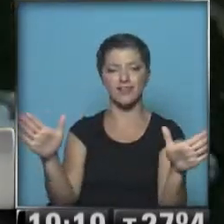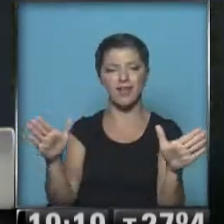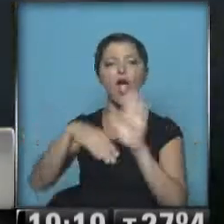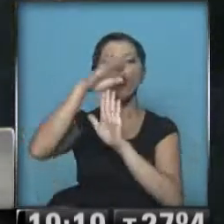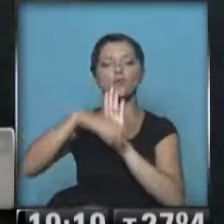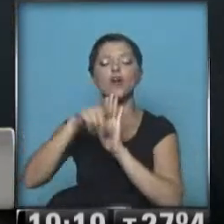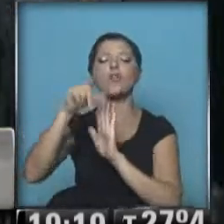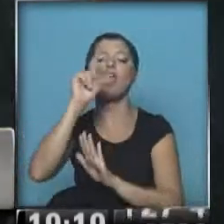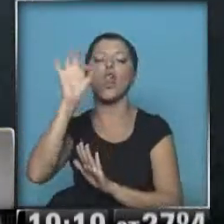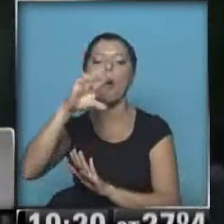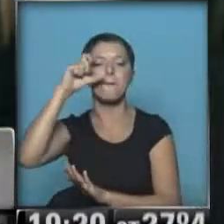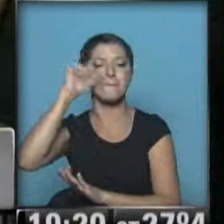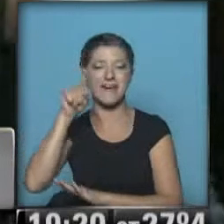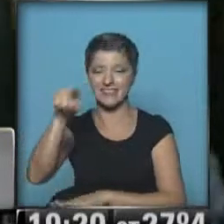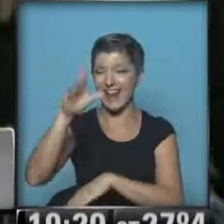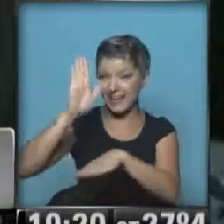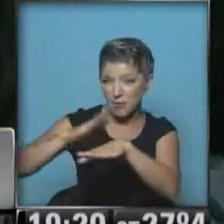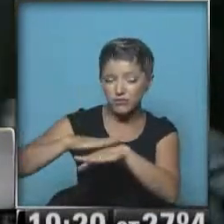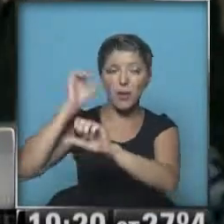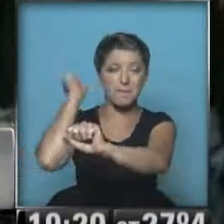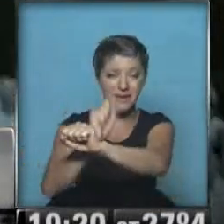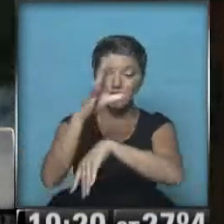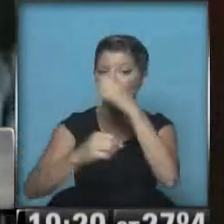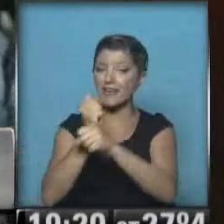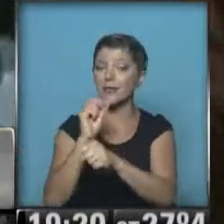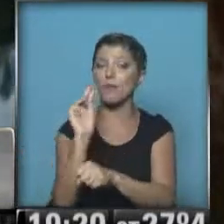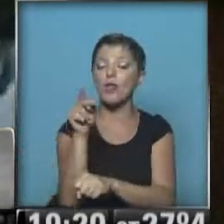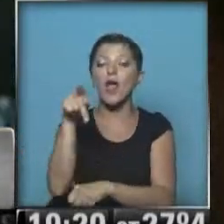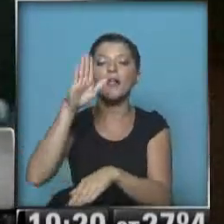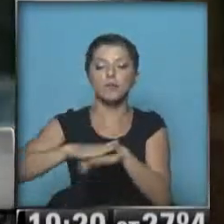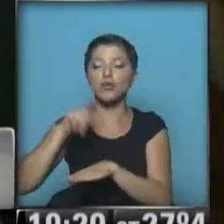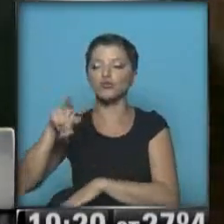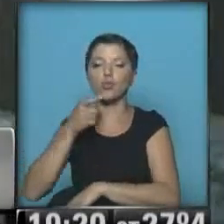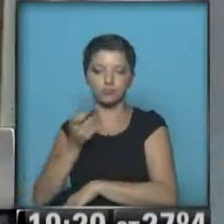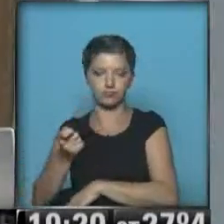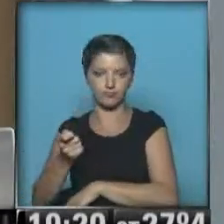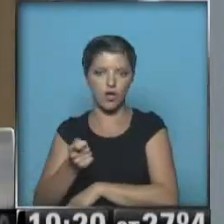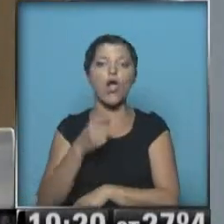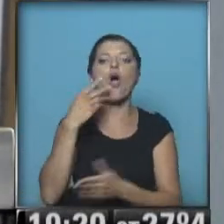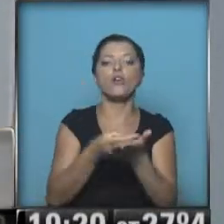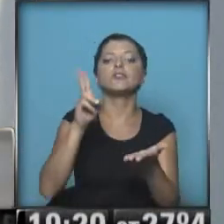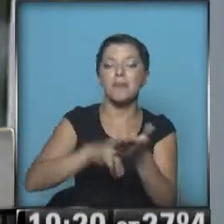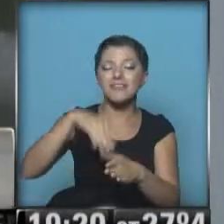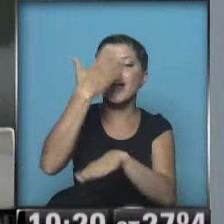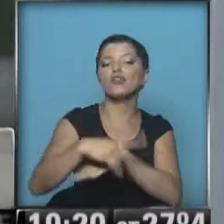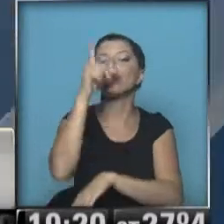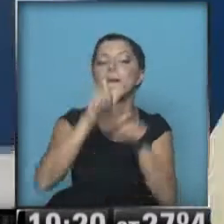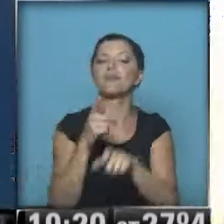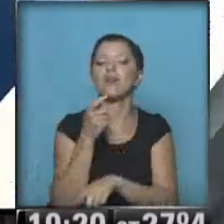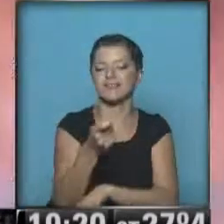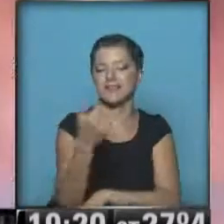Justo López, condenado a prisión perpetua por el crimen de su hijo. Vamos a tener otro asesino en la calle, dijo Rosa